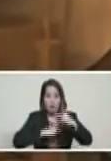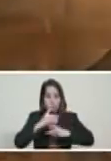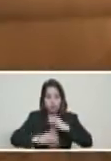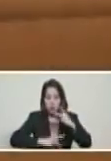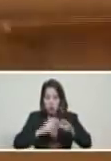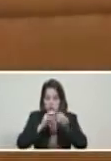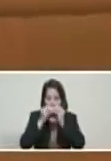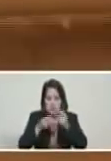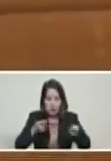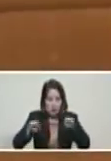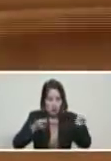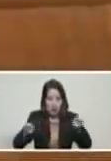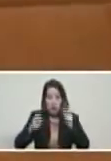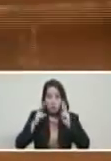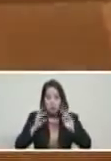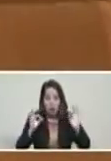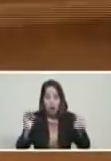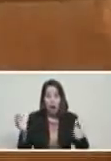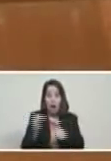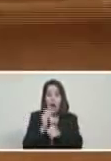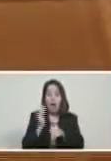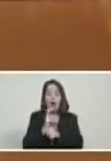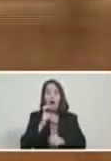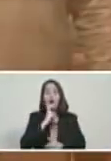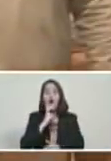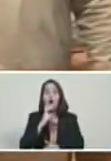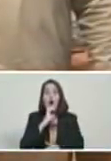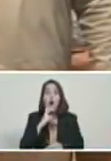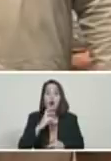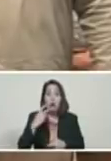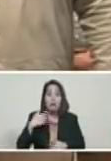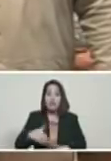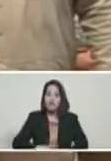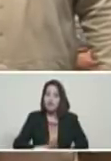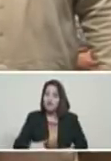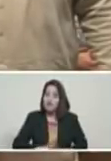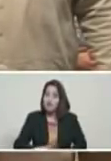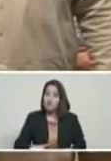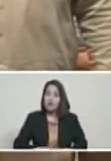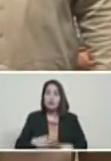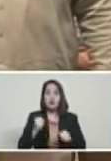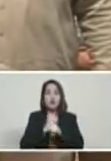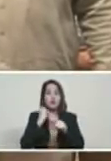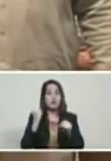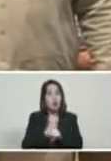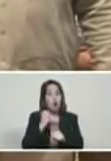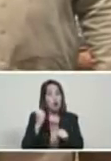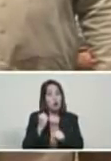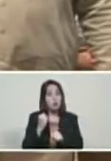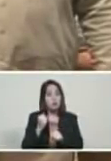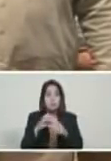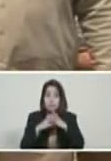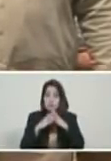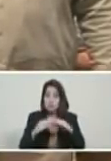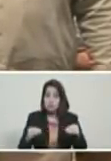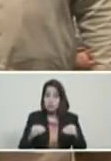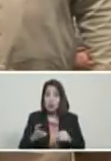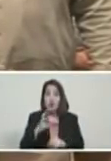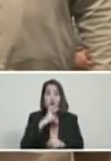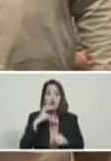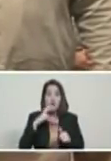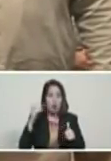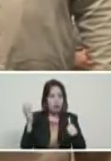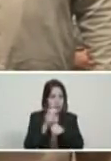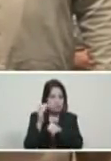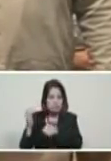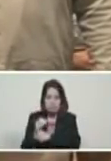es un oro de paz, un oro que se genera con el esfuerzo de nuestros trabajadores y de nuestras trabajadoras, un oro que se